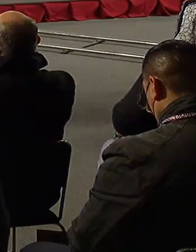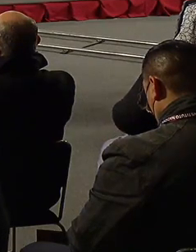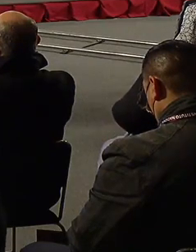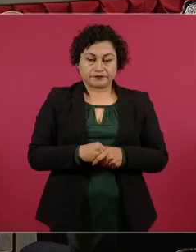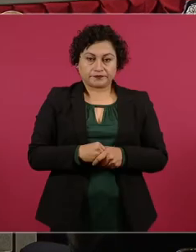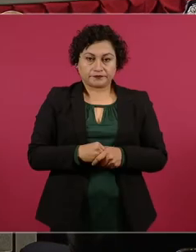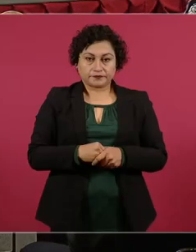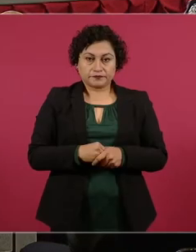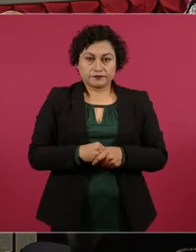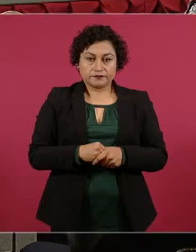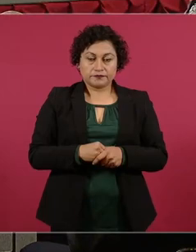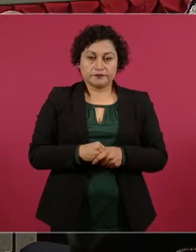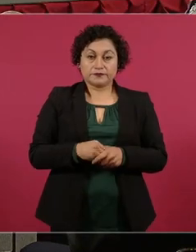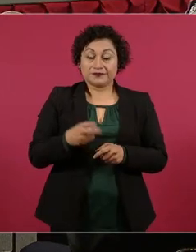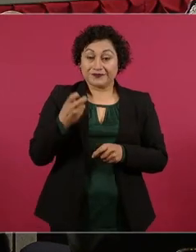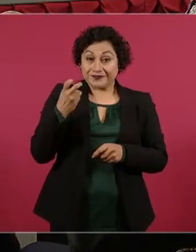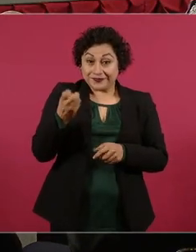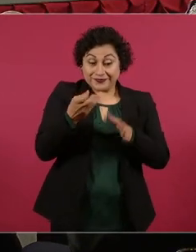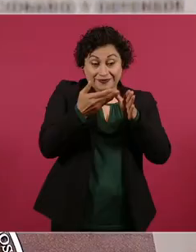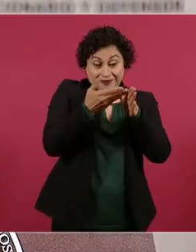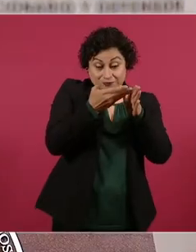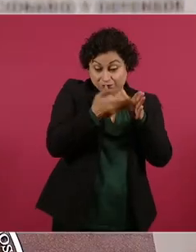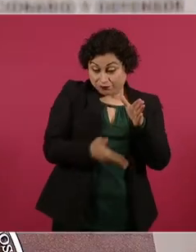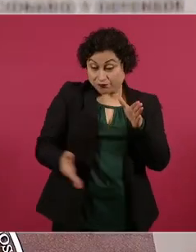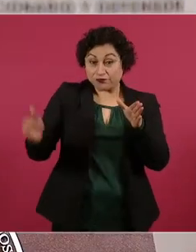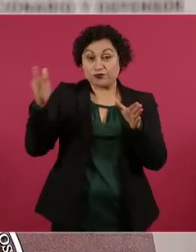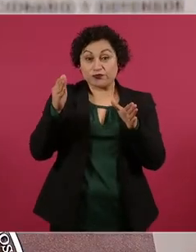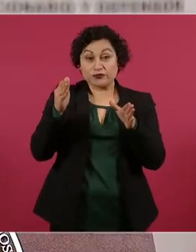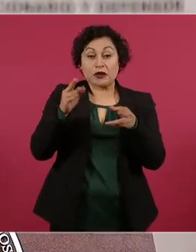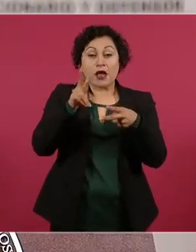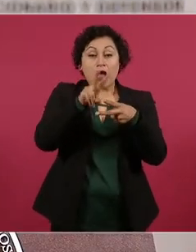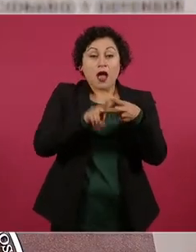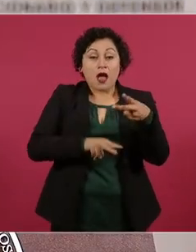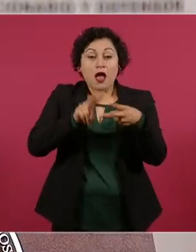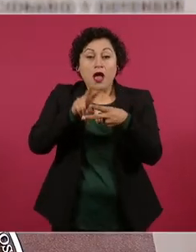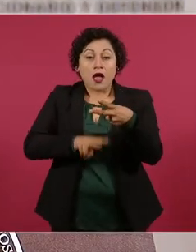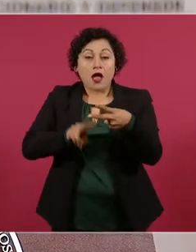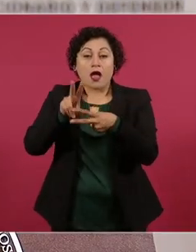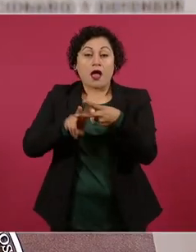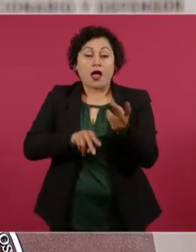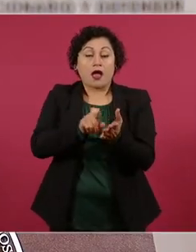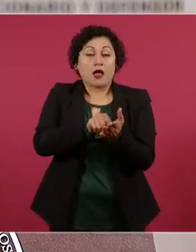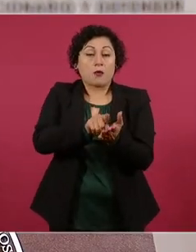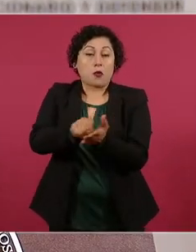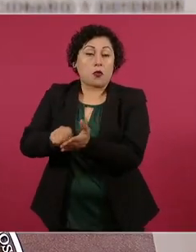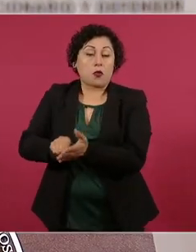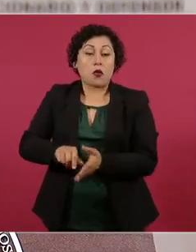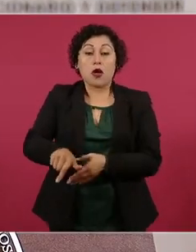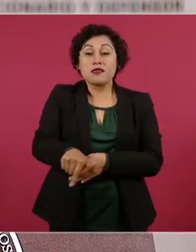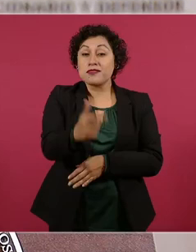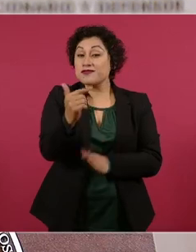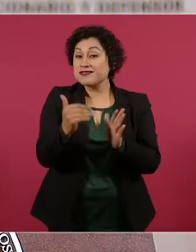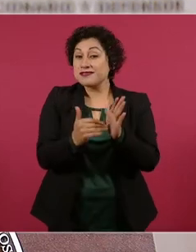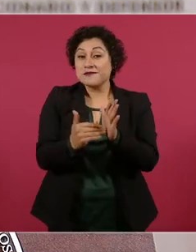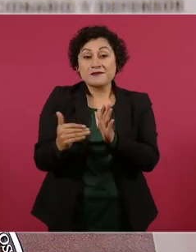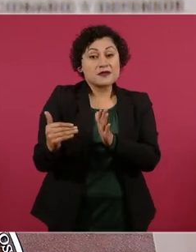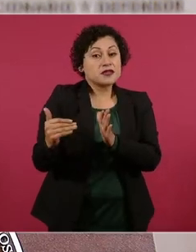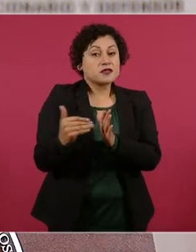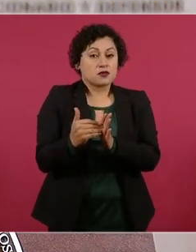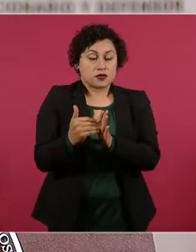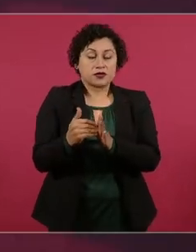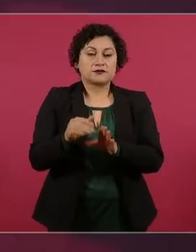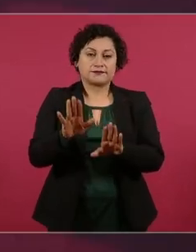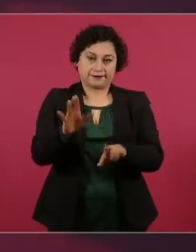hashtags que sumarían más de 12 millones de tweets. Y aquí va el ejemplo. Carlos Loret de